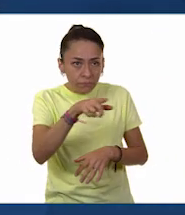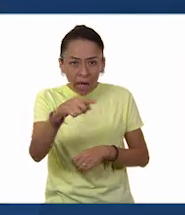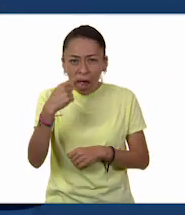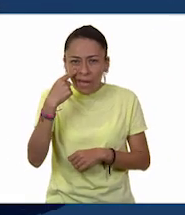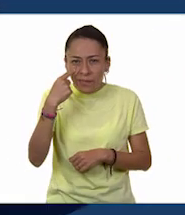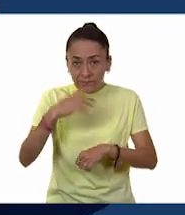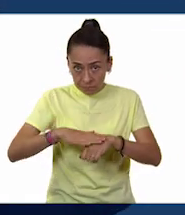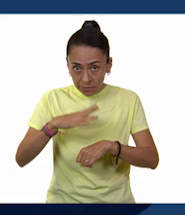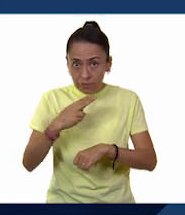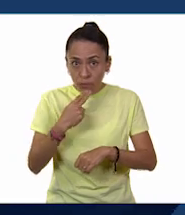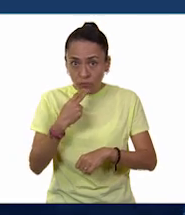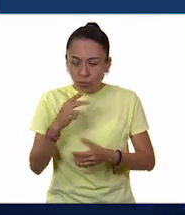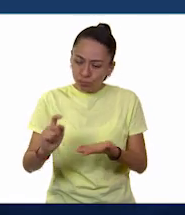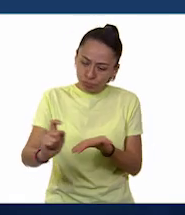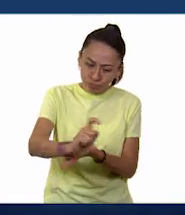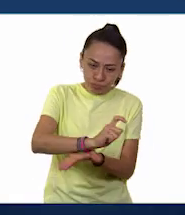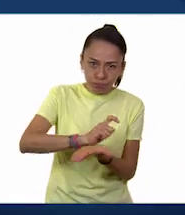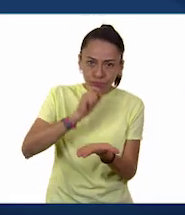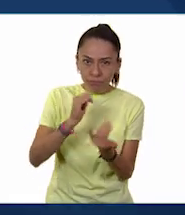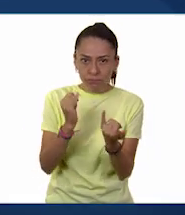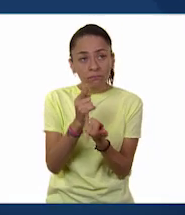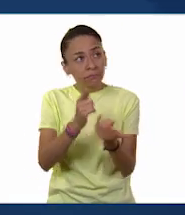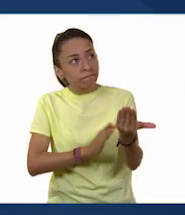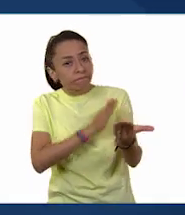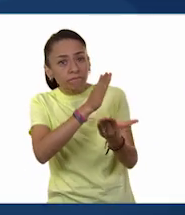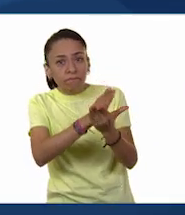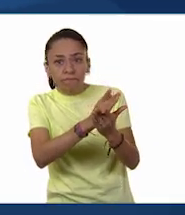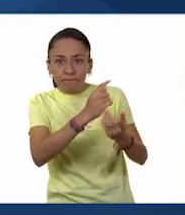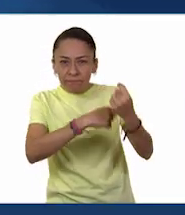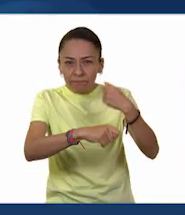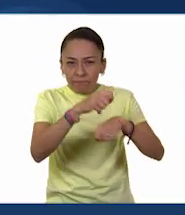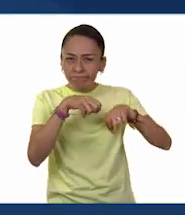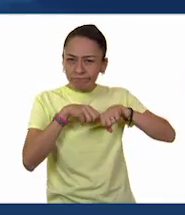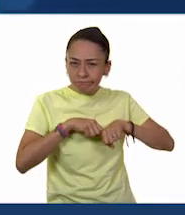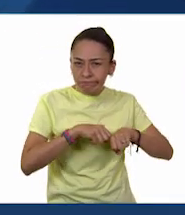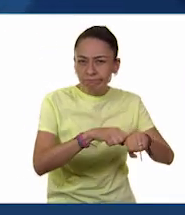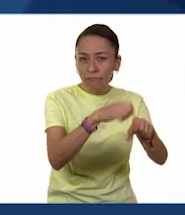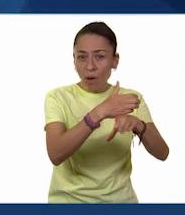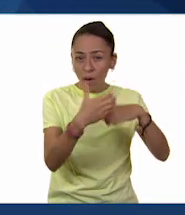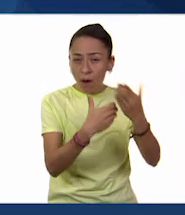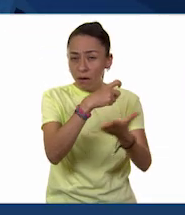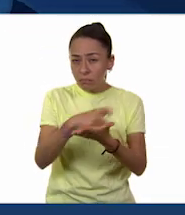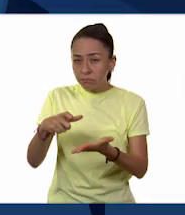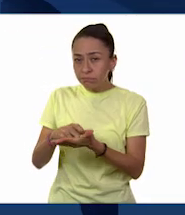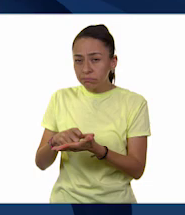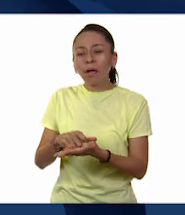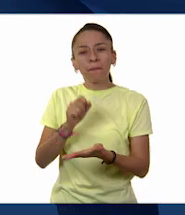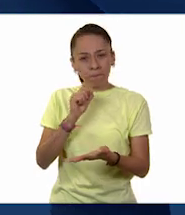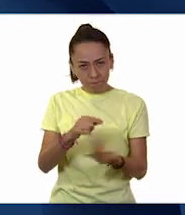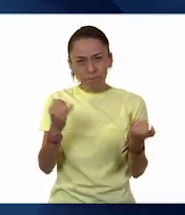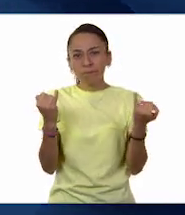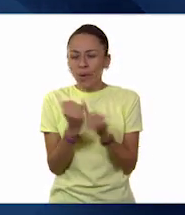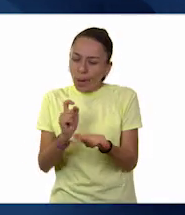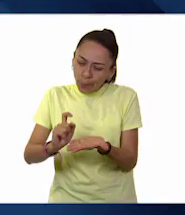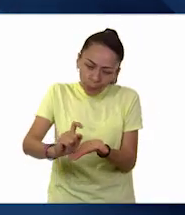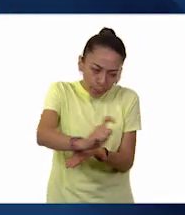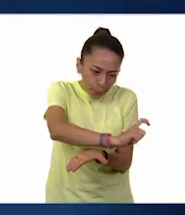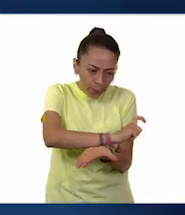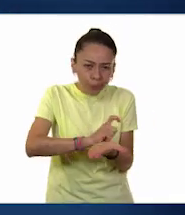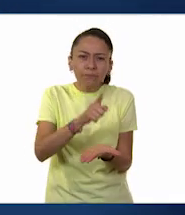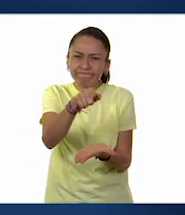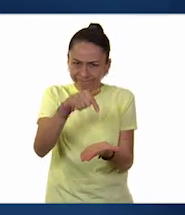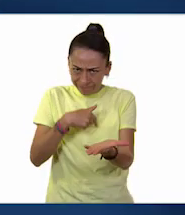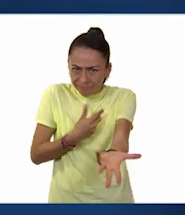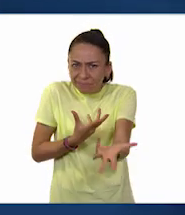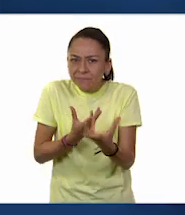las cosas que compres en la tienda o en el supermercado. Sigamos luchando juntos contra este virus, cuidándonos los